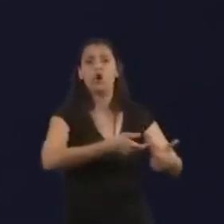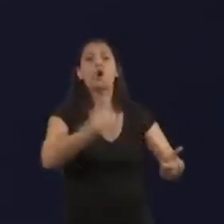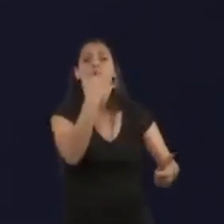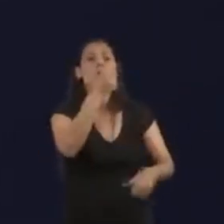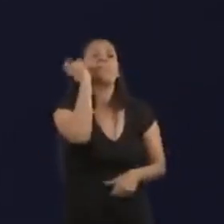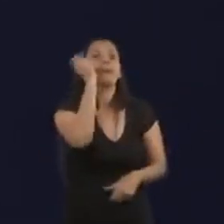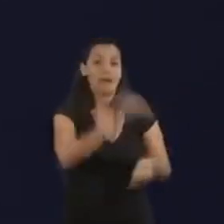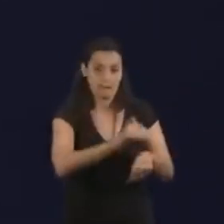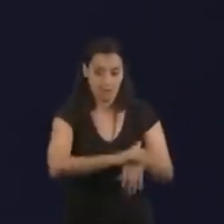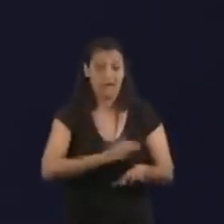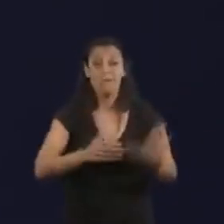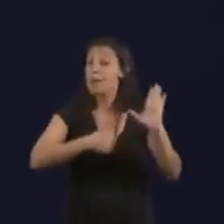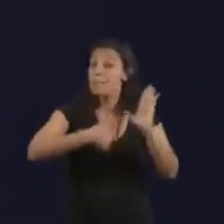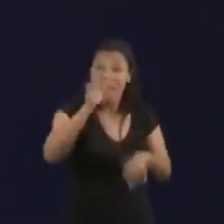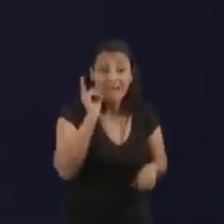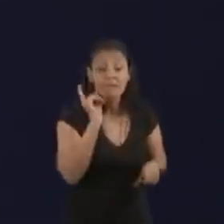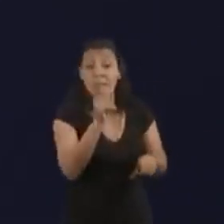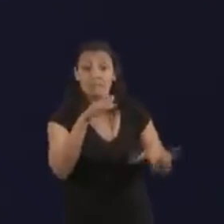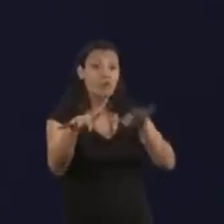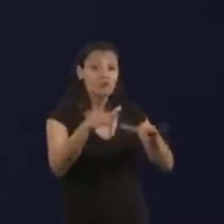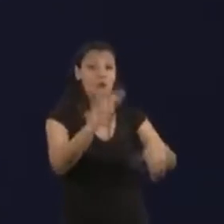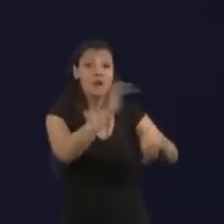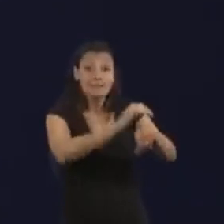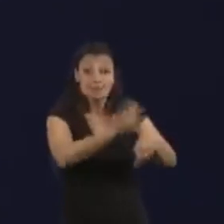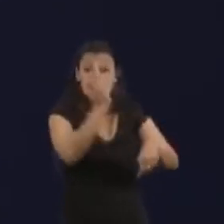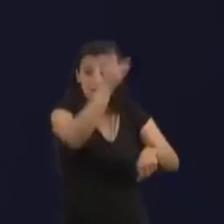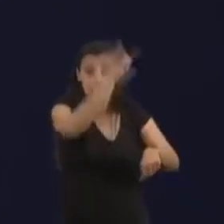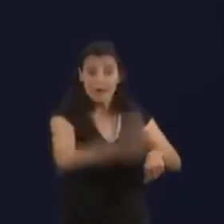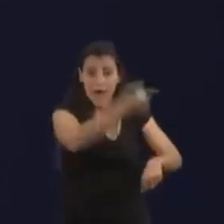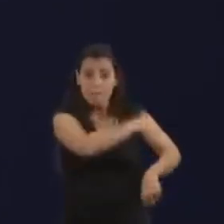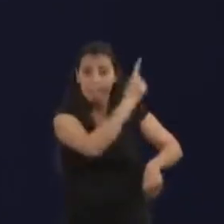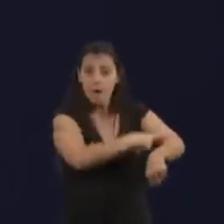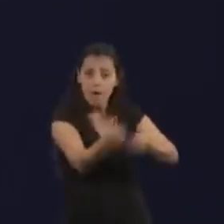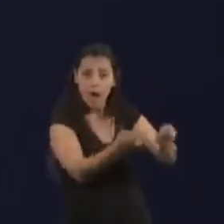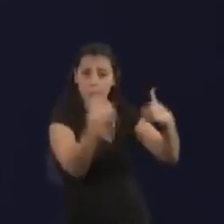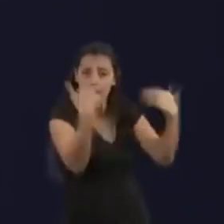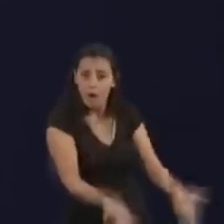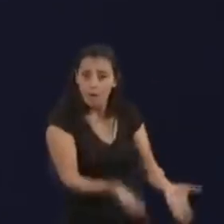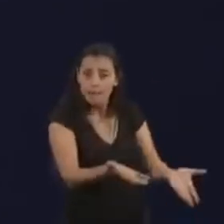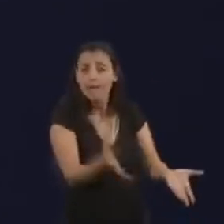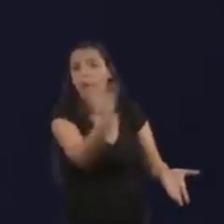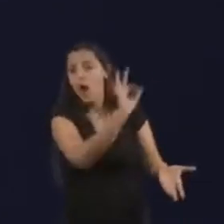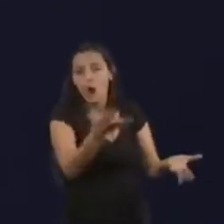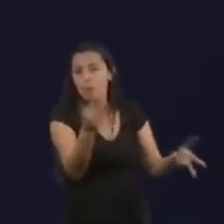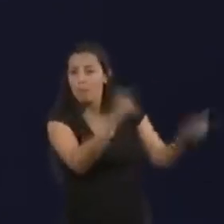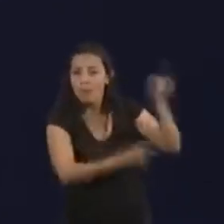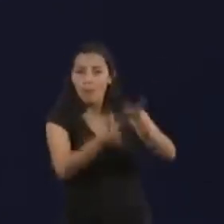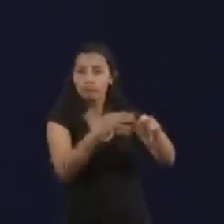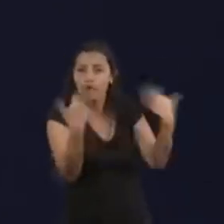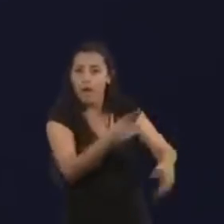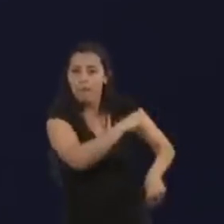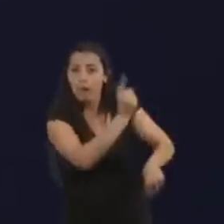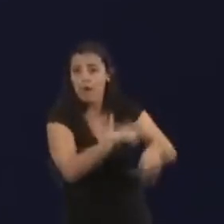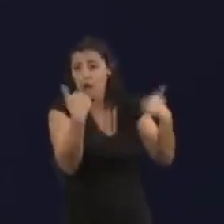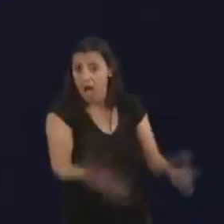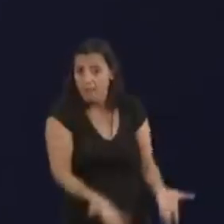mucho más cuando si esa acción la lleva adelante alguien que tiene poder o alguien que tiene una posición dominante por sobre otra persona